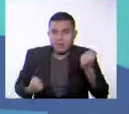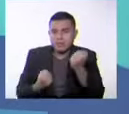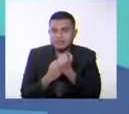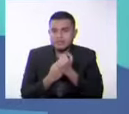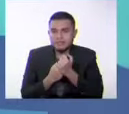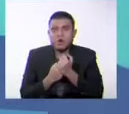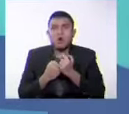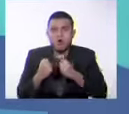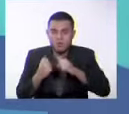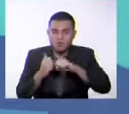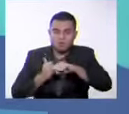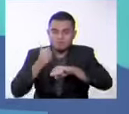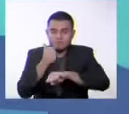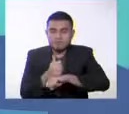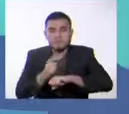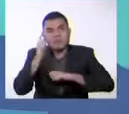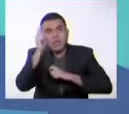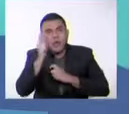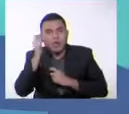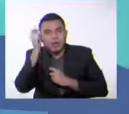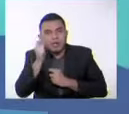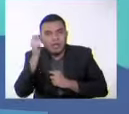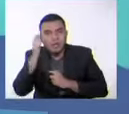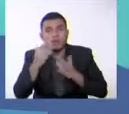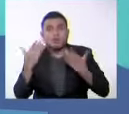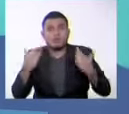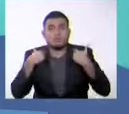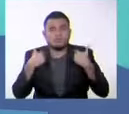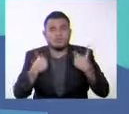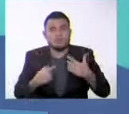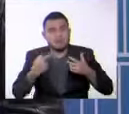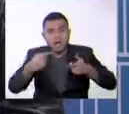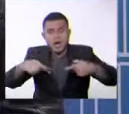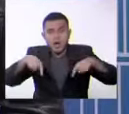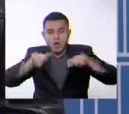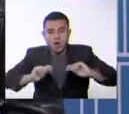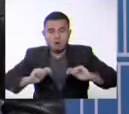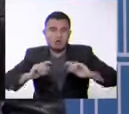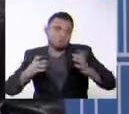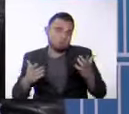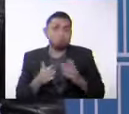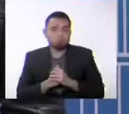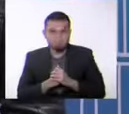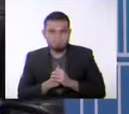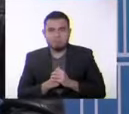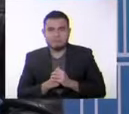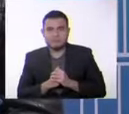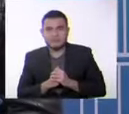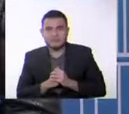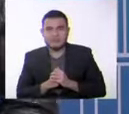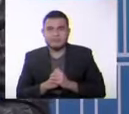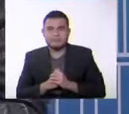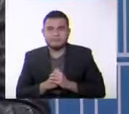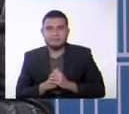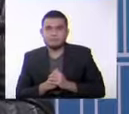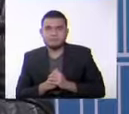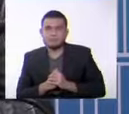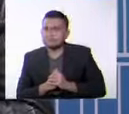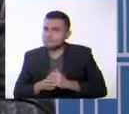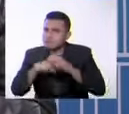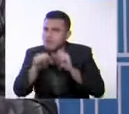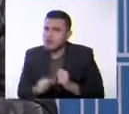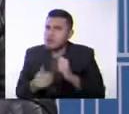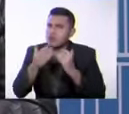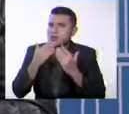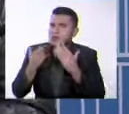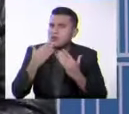como base teórica lo que contienen las convenciones. Así es, Candy. Y entonces podemos mencionar que también